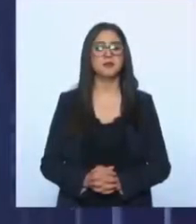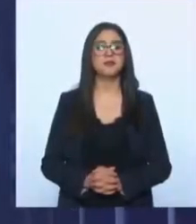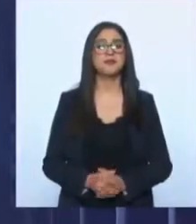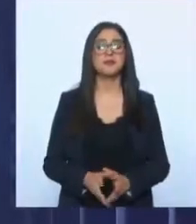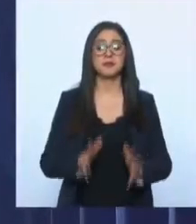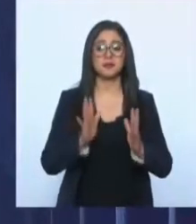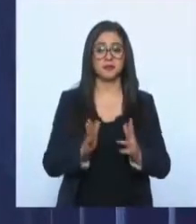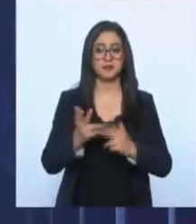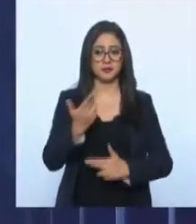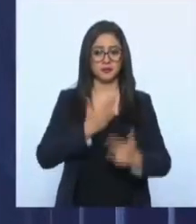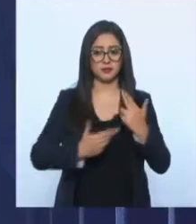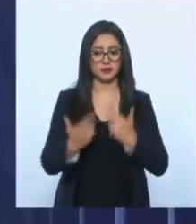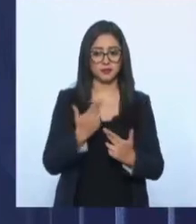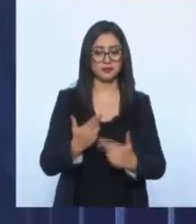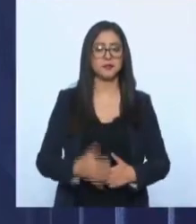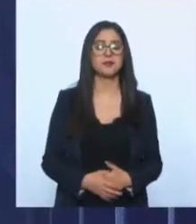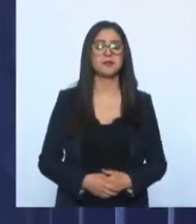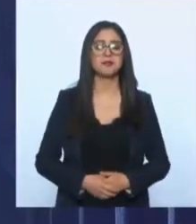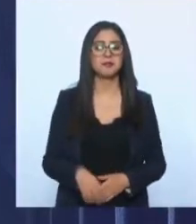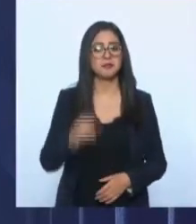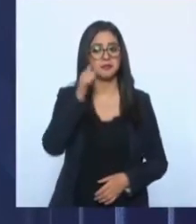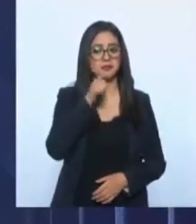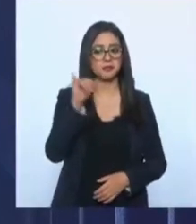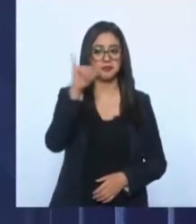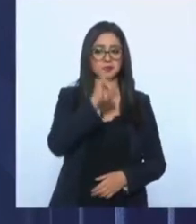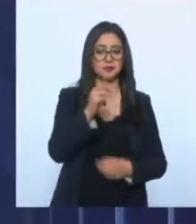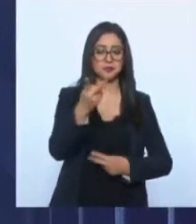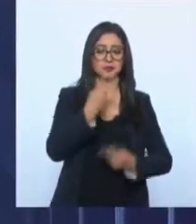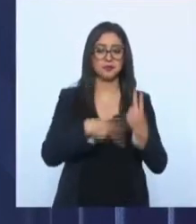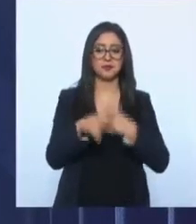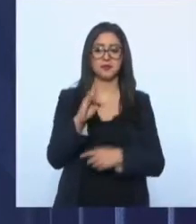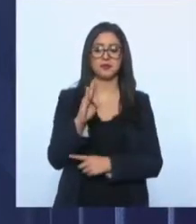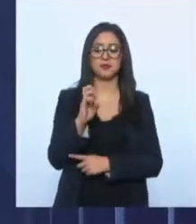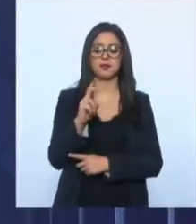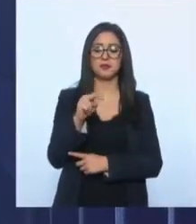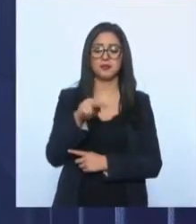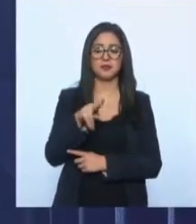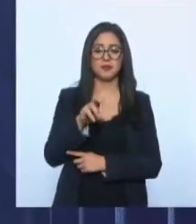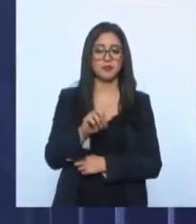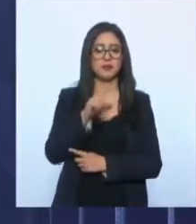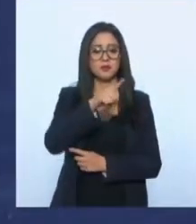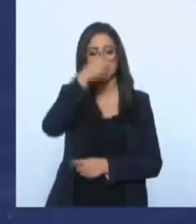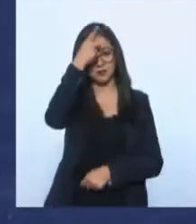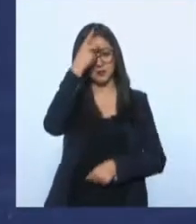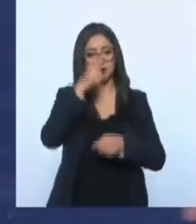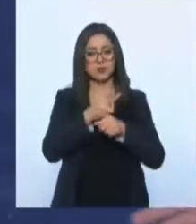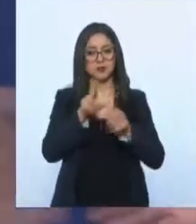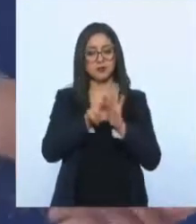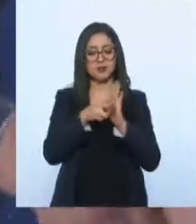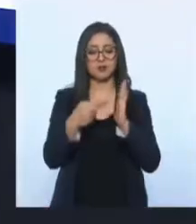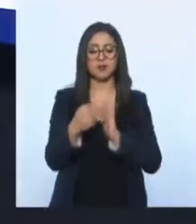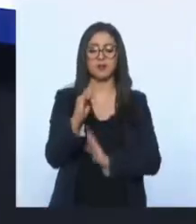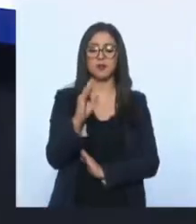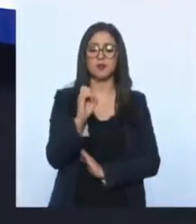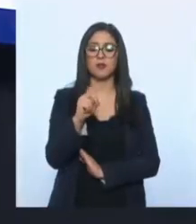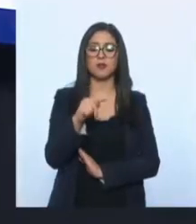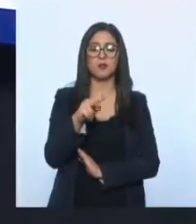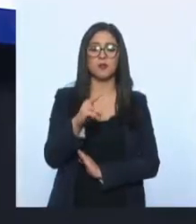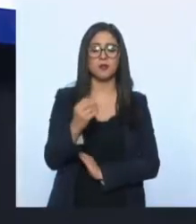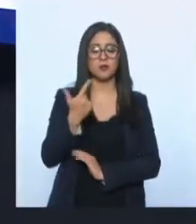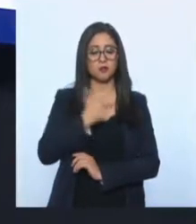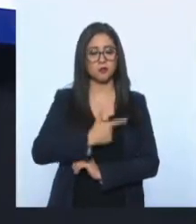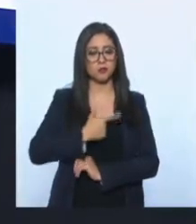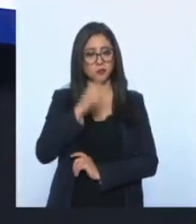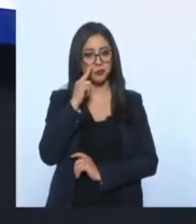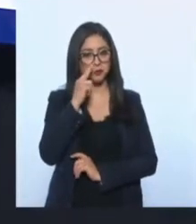estamos de vuelta en Agenda y Contexto y como cada jueves, Fernando León, director de la revista Fortuna. Qué gusto verte. ¿Qué tal? ¿Cómo estás? Buenos días, Mariela.